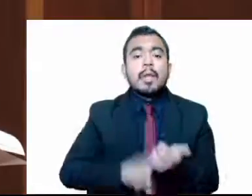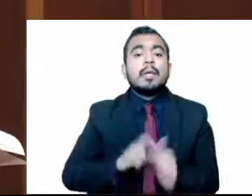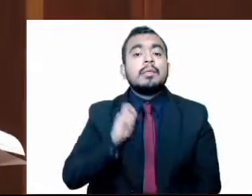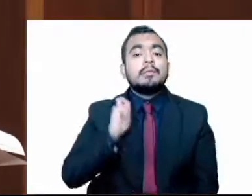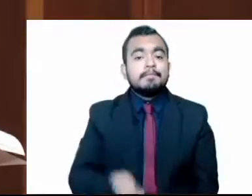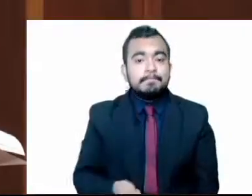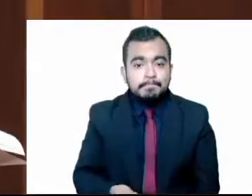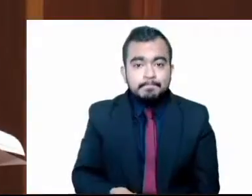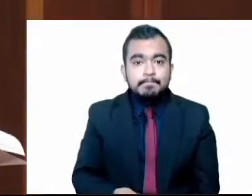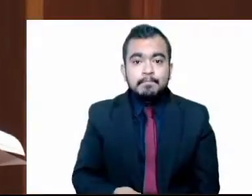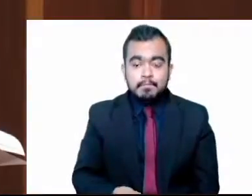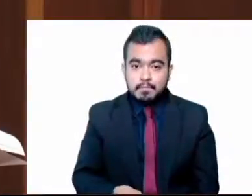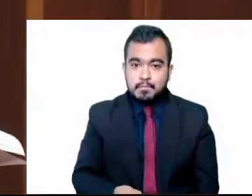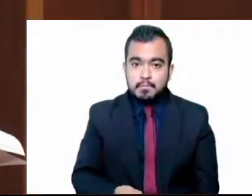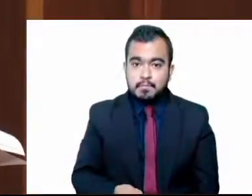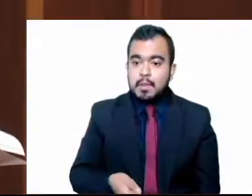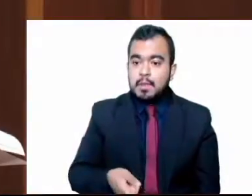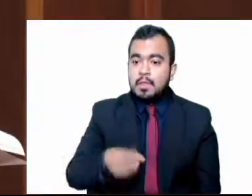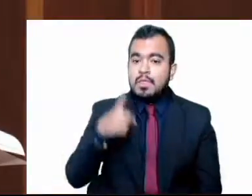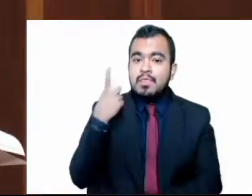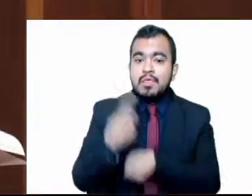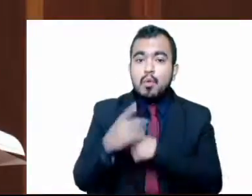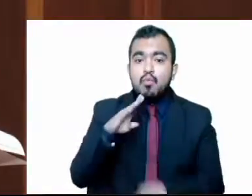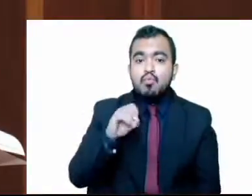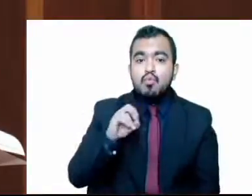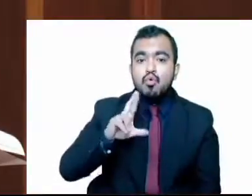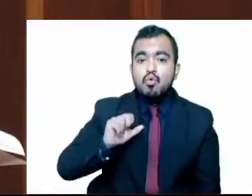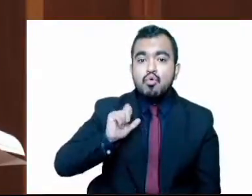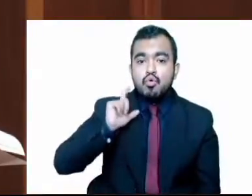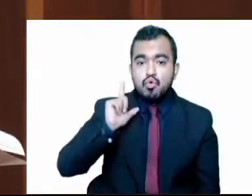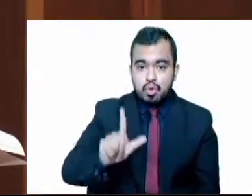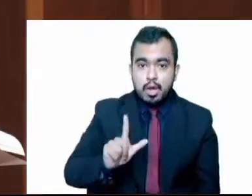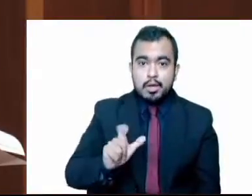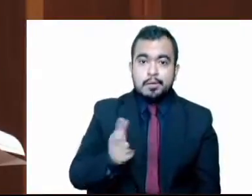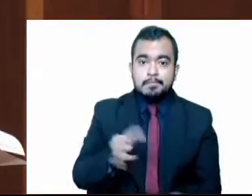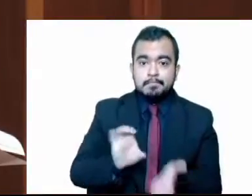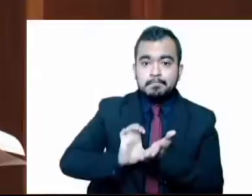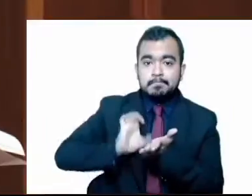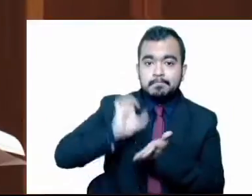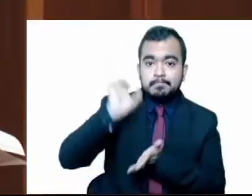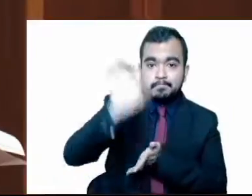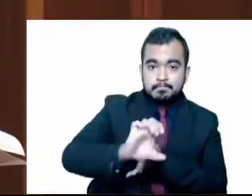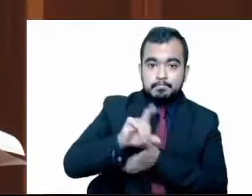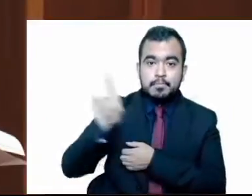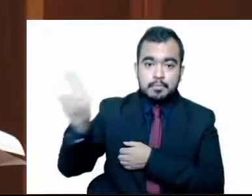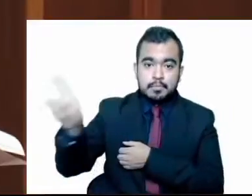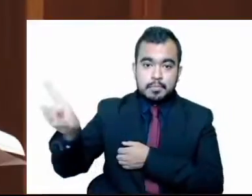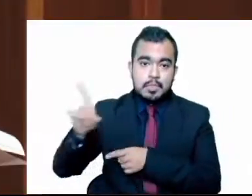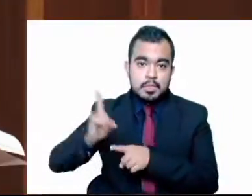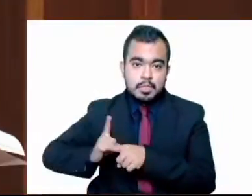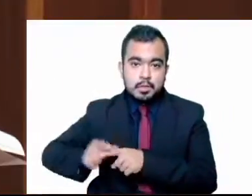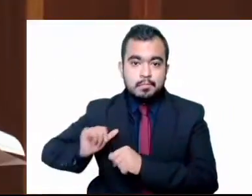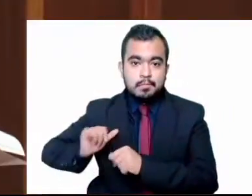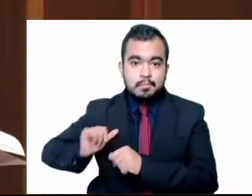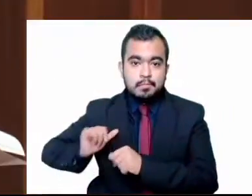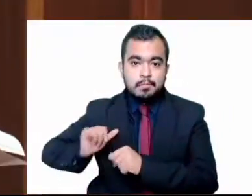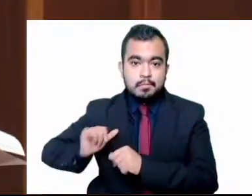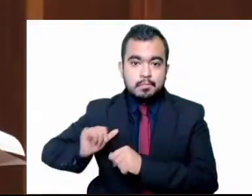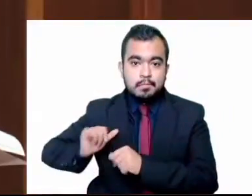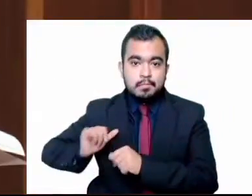daño moral, fijada por el órgano jurisdiccional competente, lo previo de conformidad con diversos